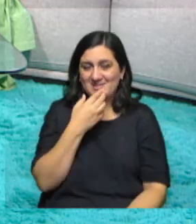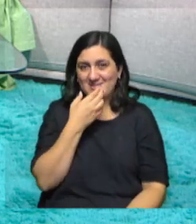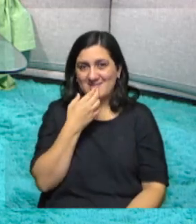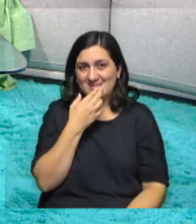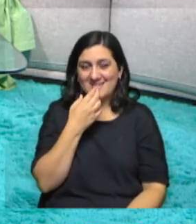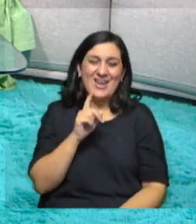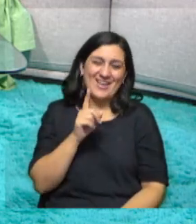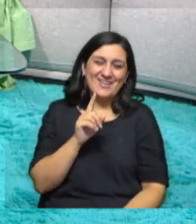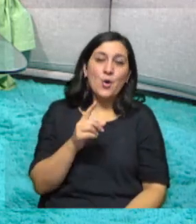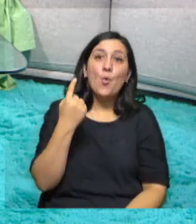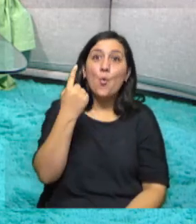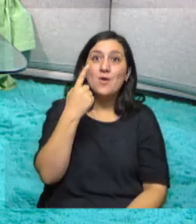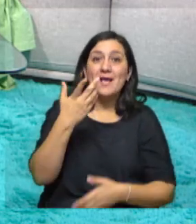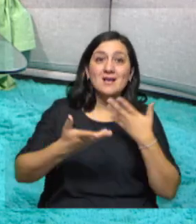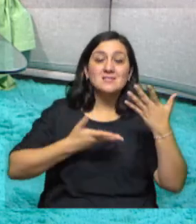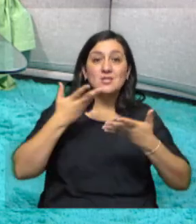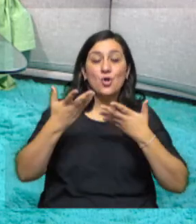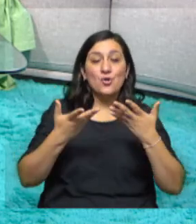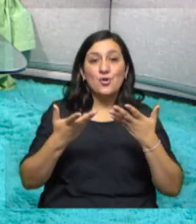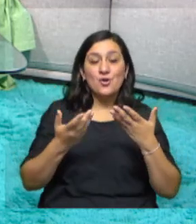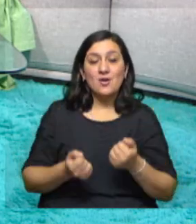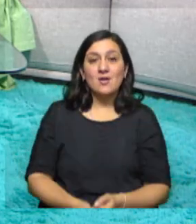No, una canción